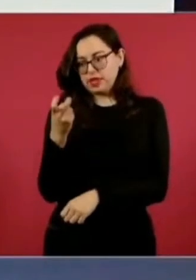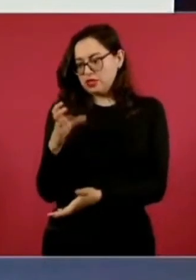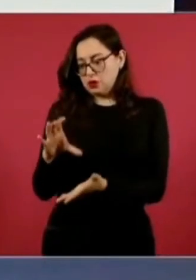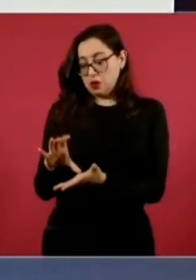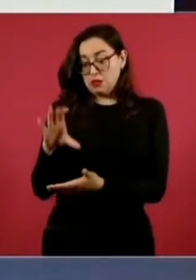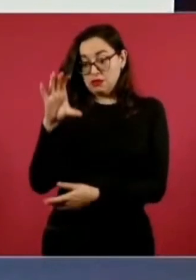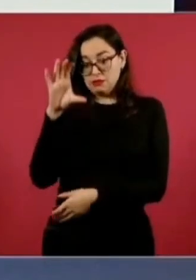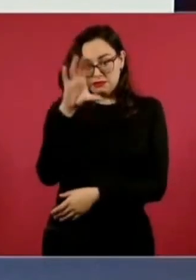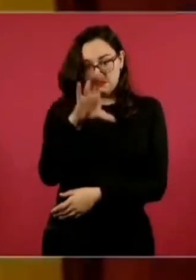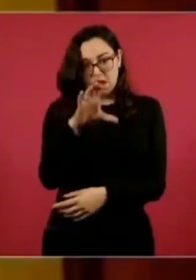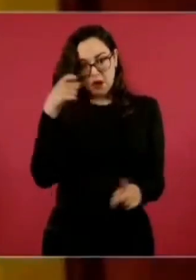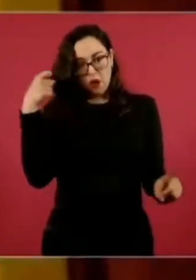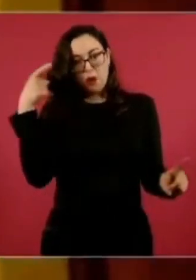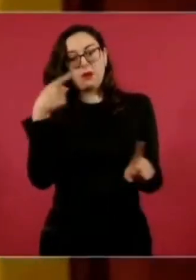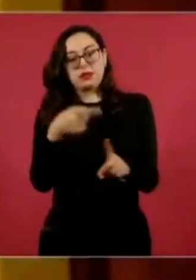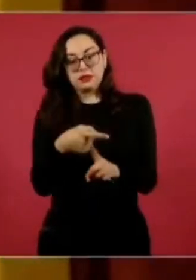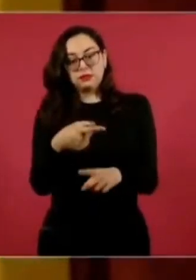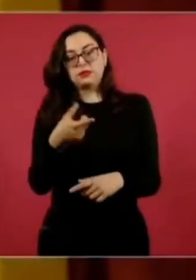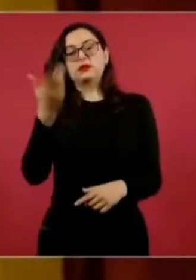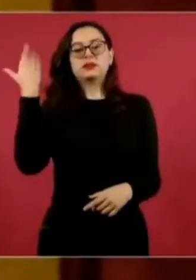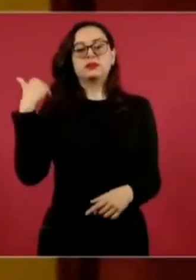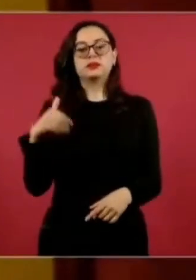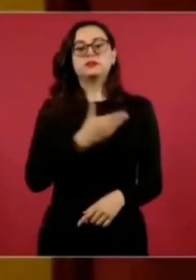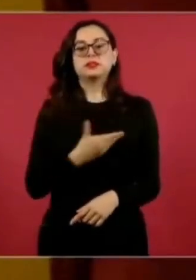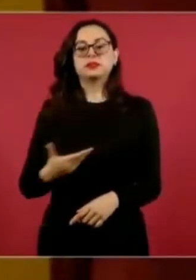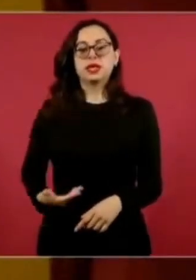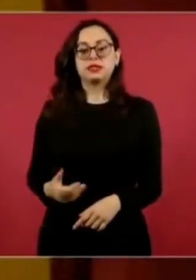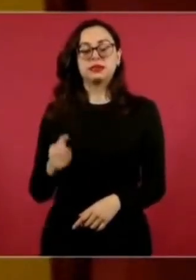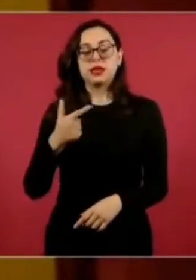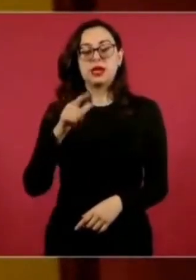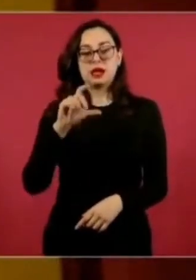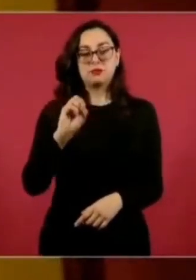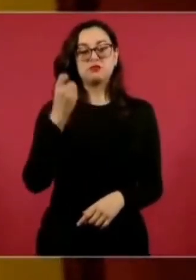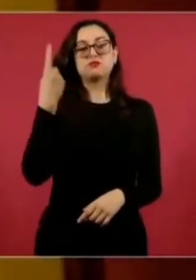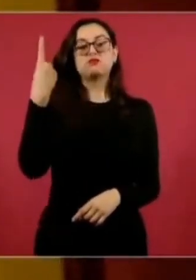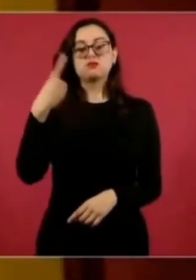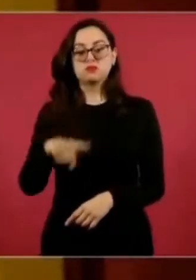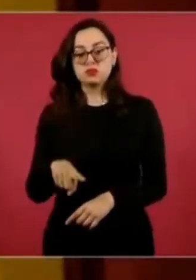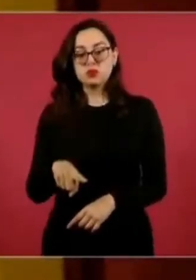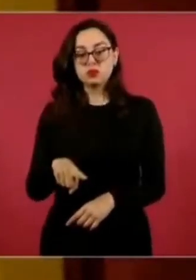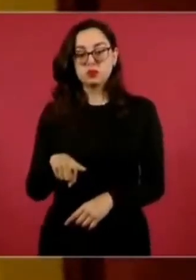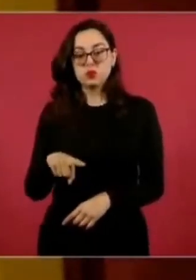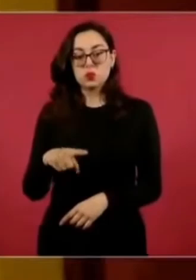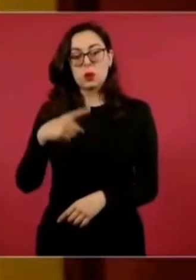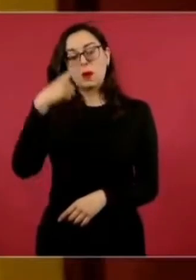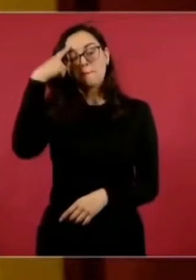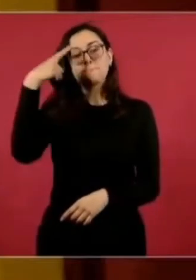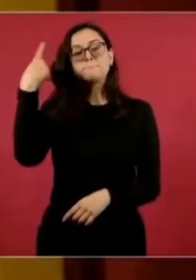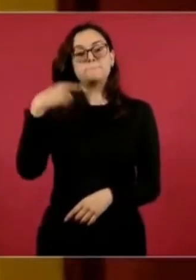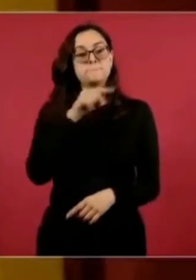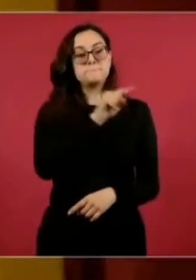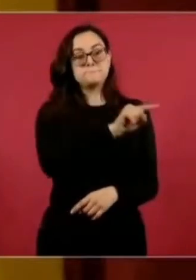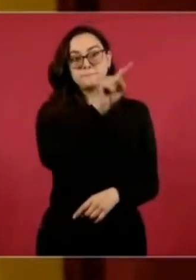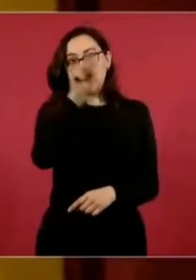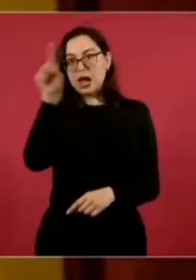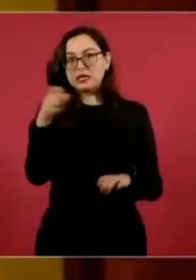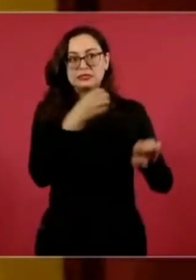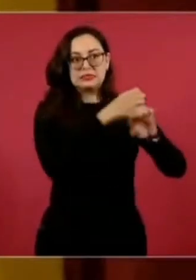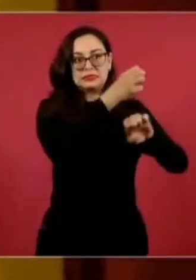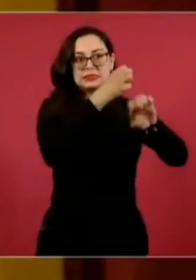presidente López Obrador precisamente para eh ayudar a las entidades a los